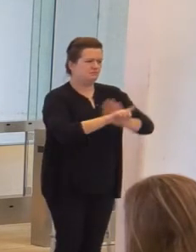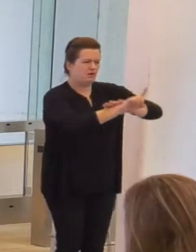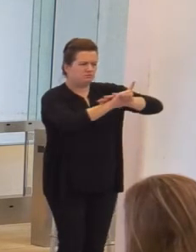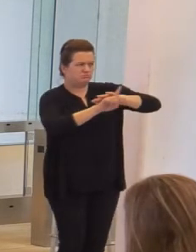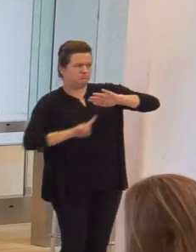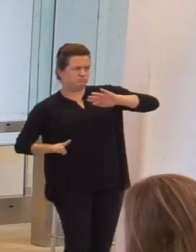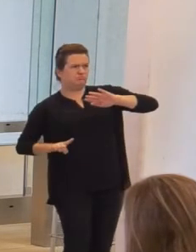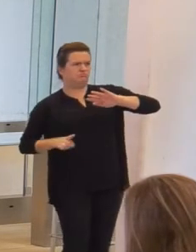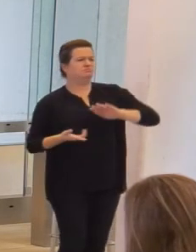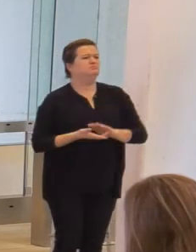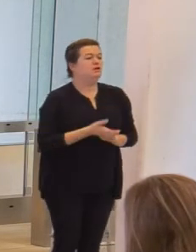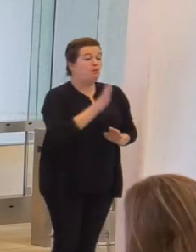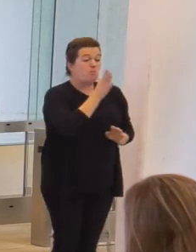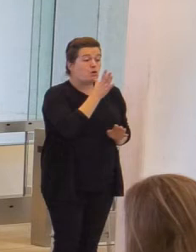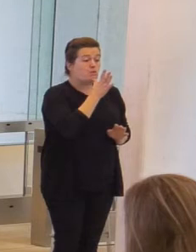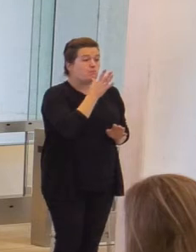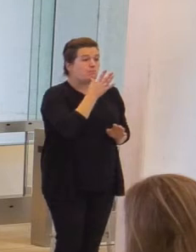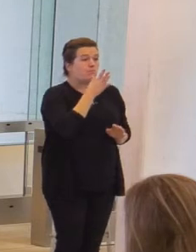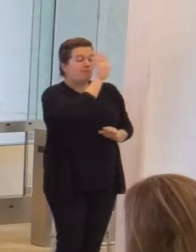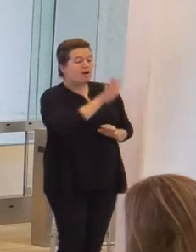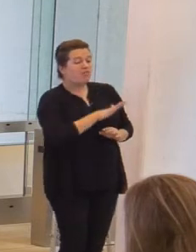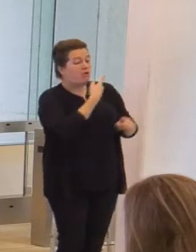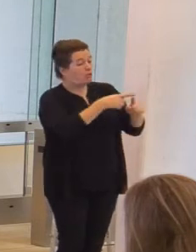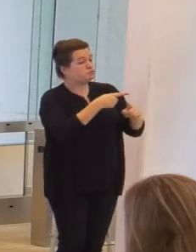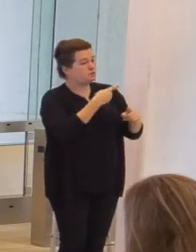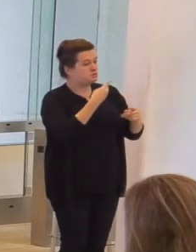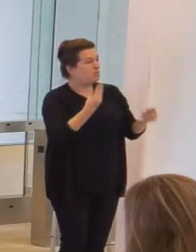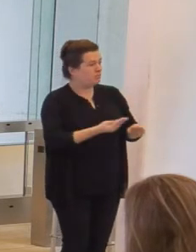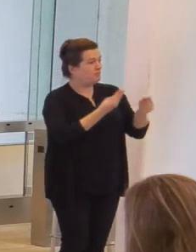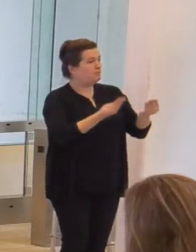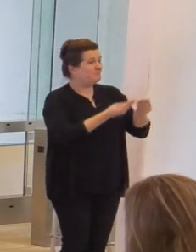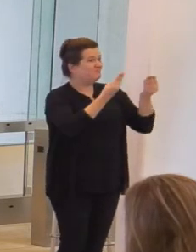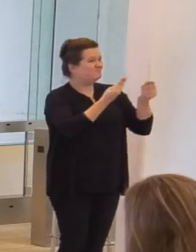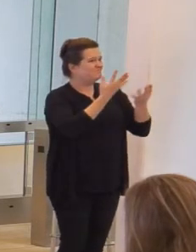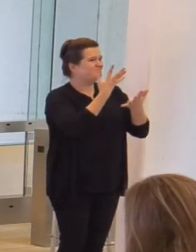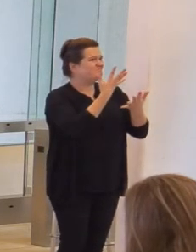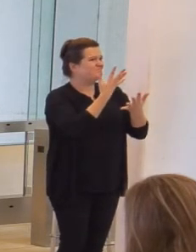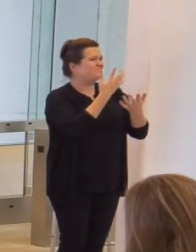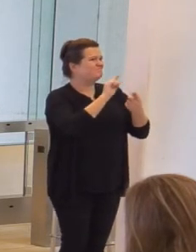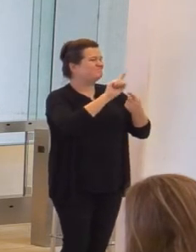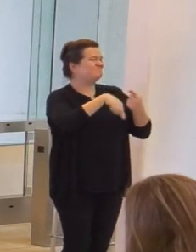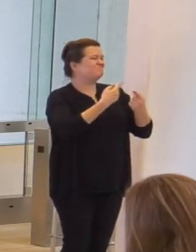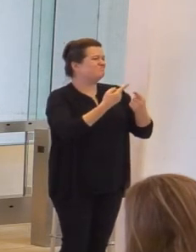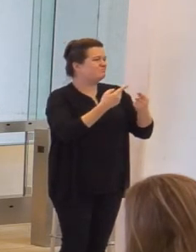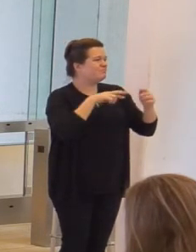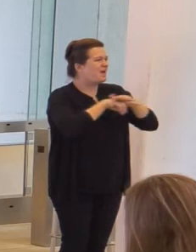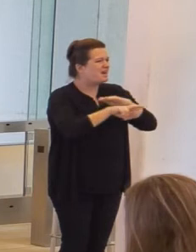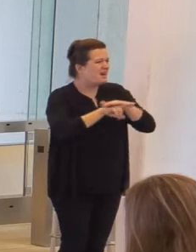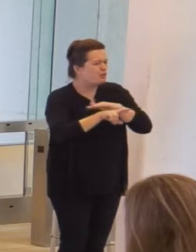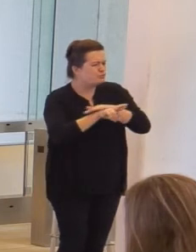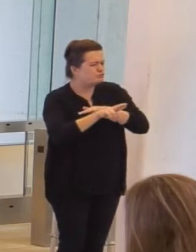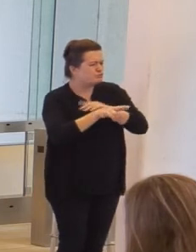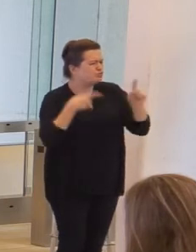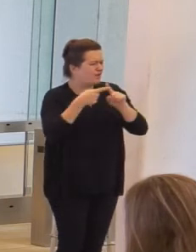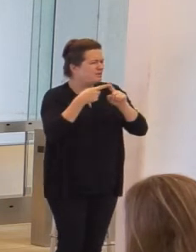cuando, digamos, las cosas van bien, parece que quedan recursos para afrontar las